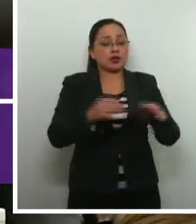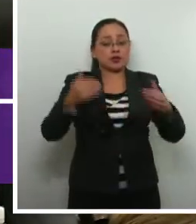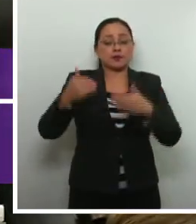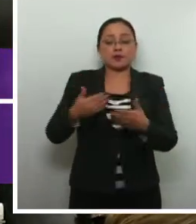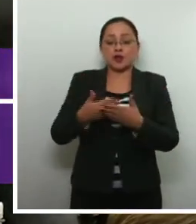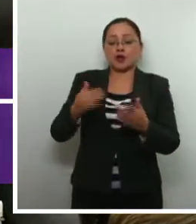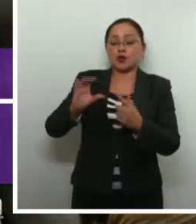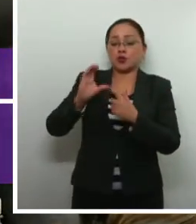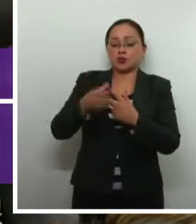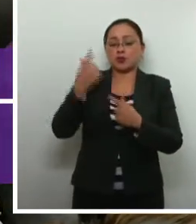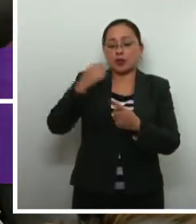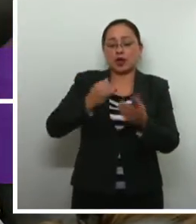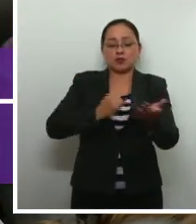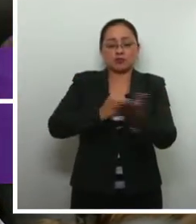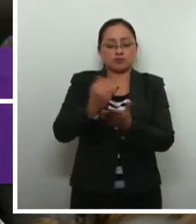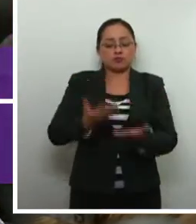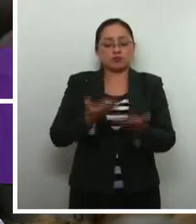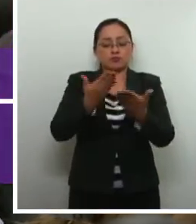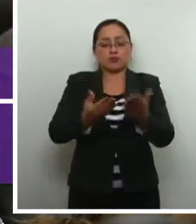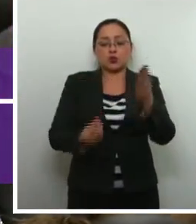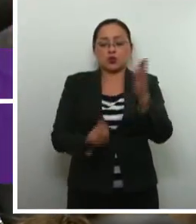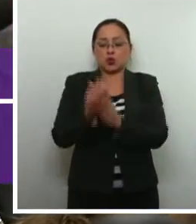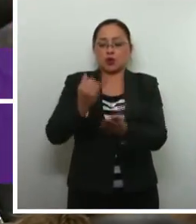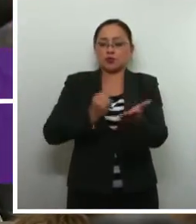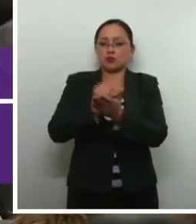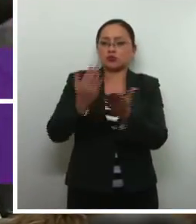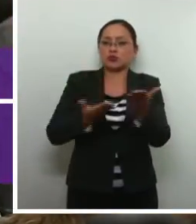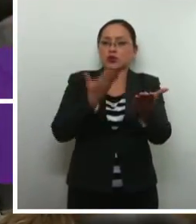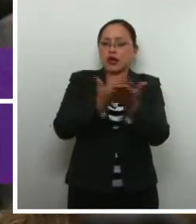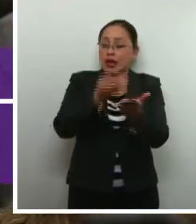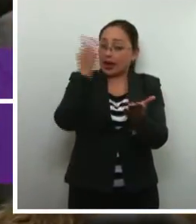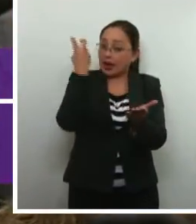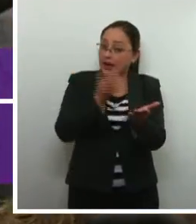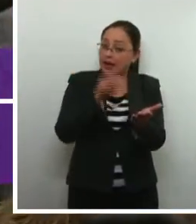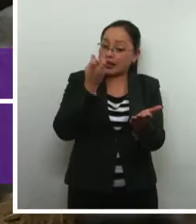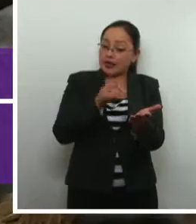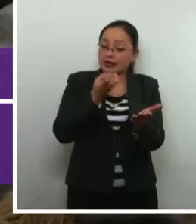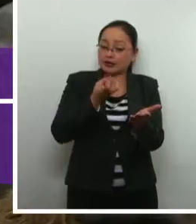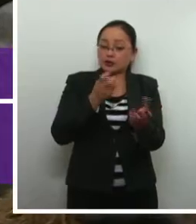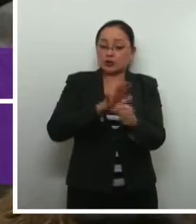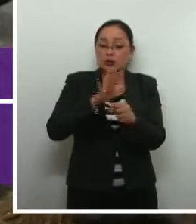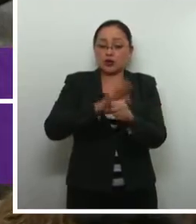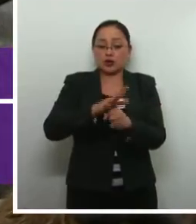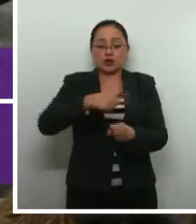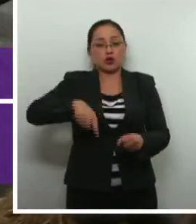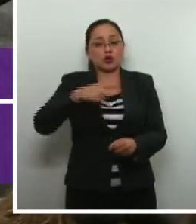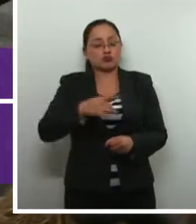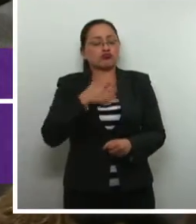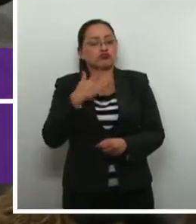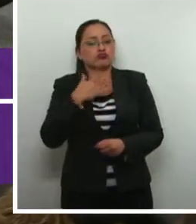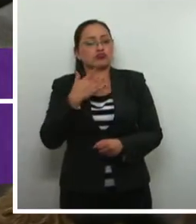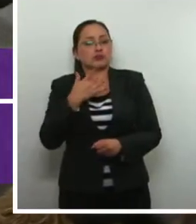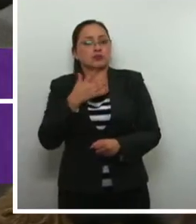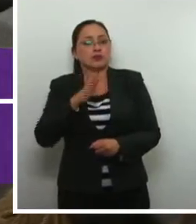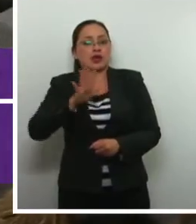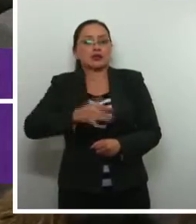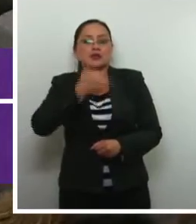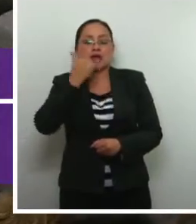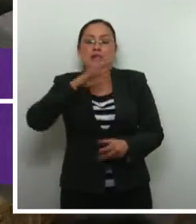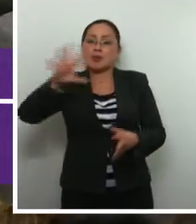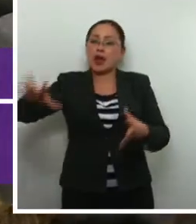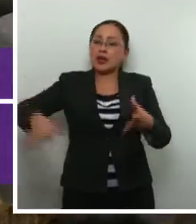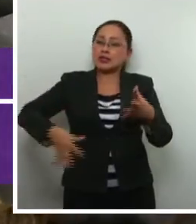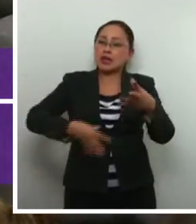comisión de dictamen es un nuevo dictamen que coloquialmente hemos llamado, a mi juicio, equivocadamente mega